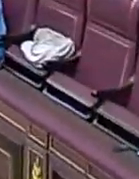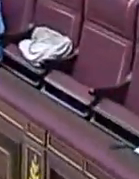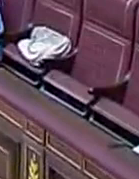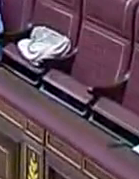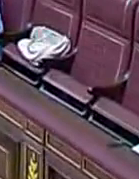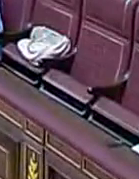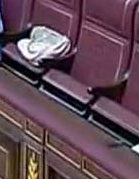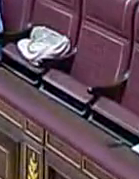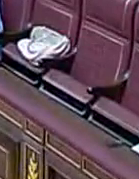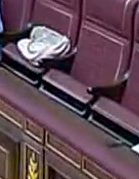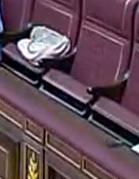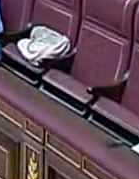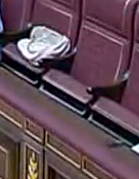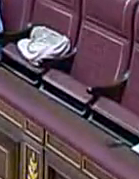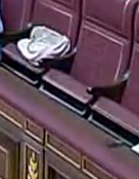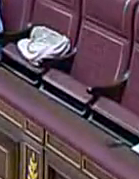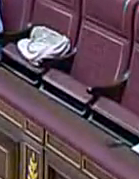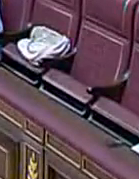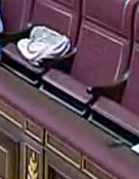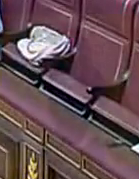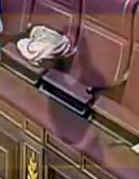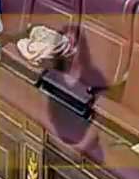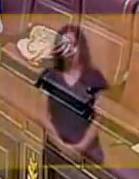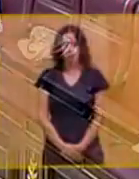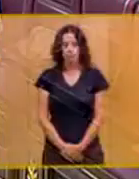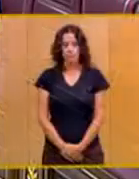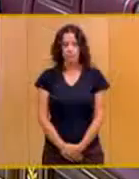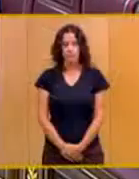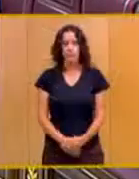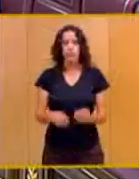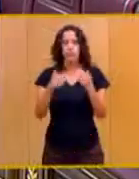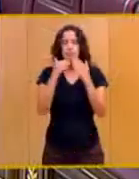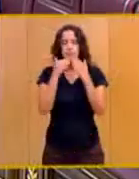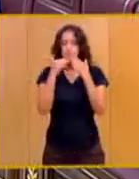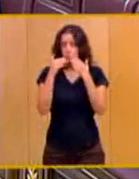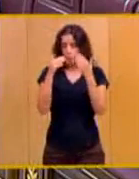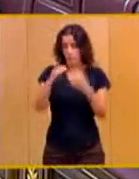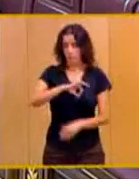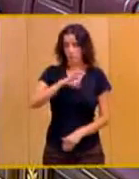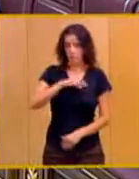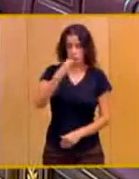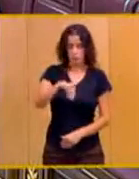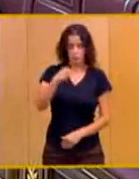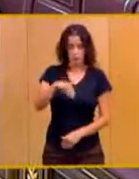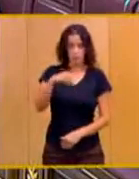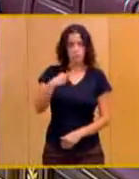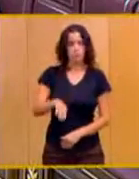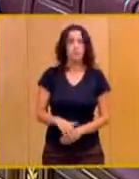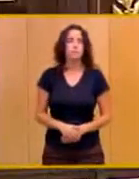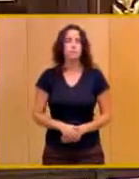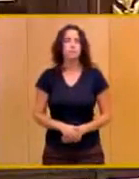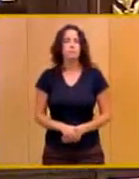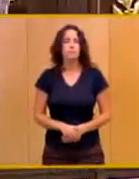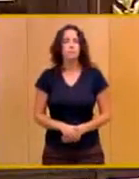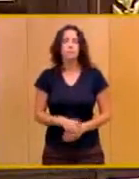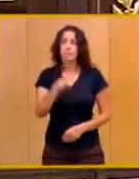al presidente del Gobierno. Muchas gracias, señor presidente. De esa misma manera aplaudía en el año